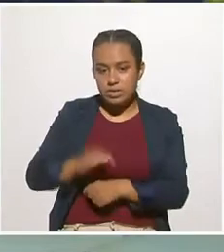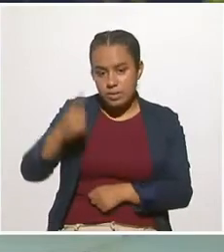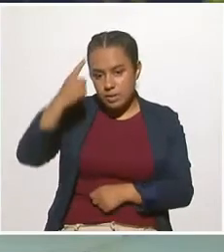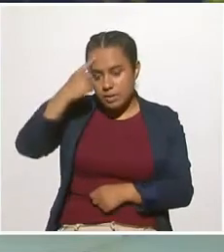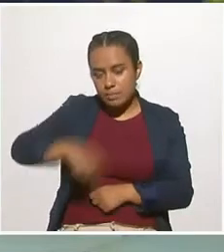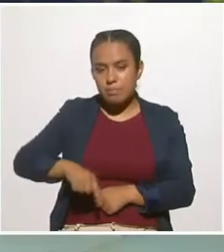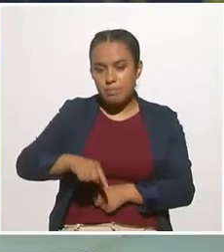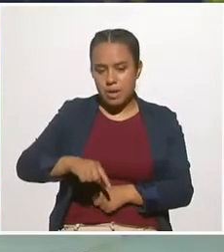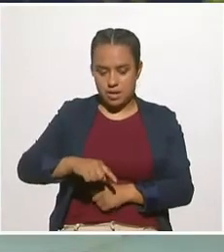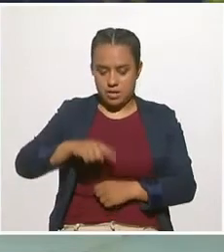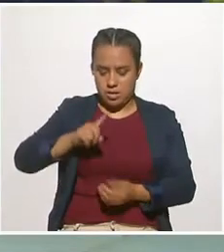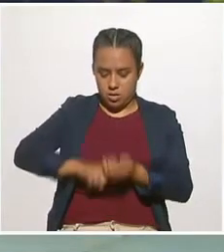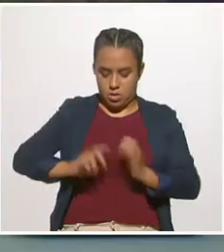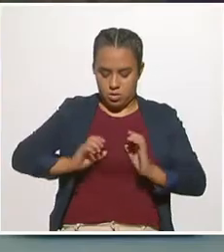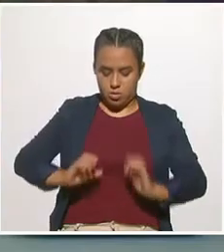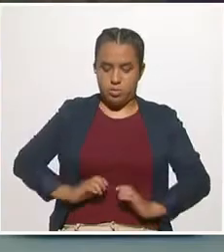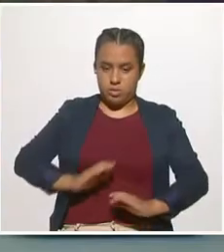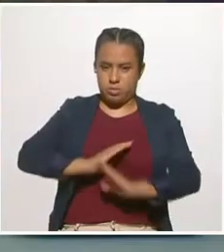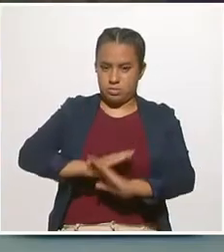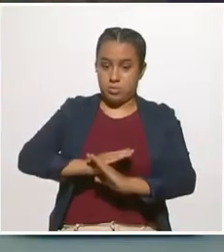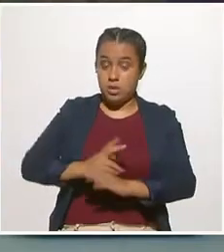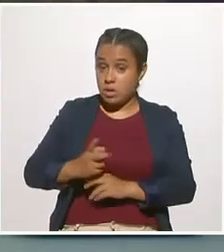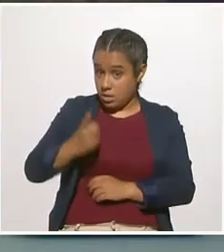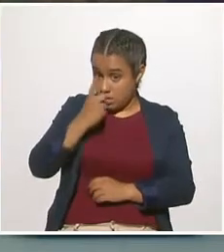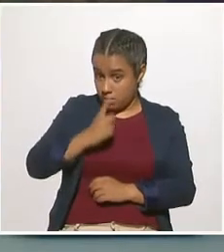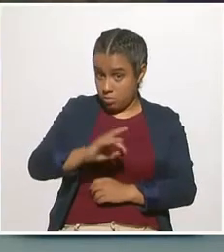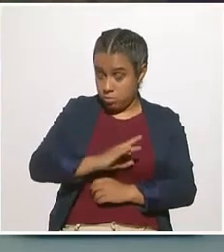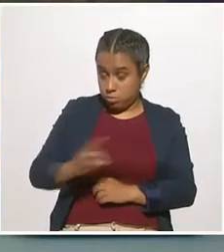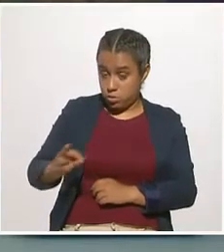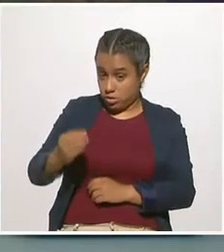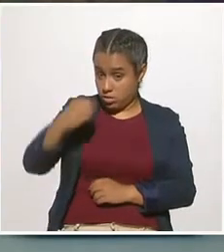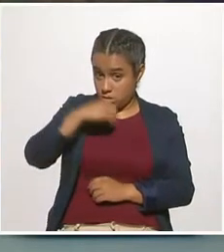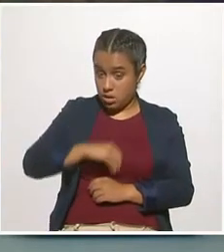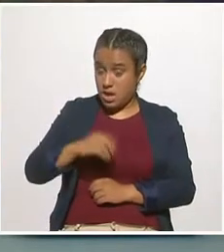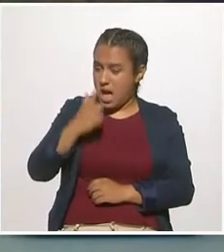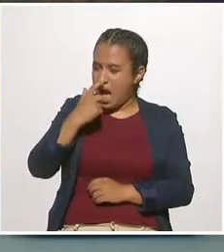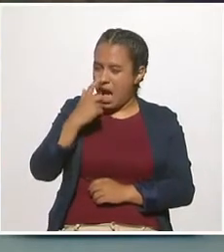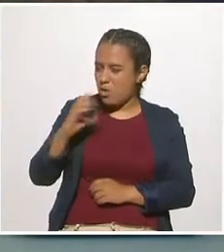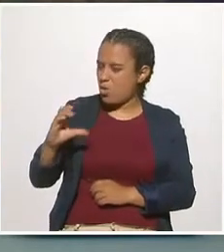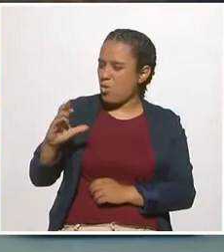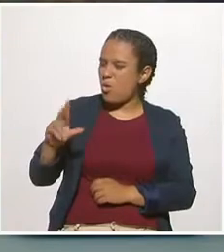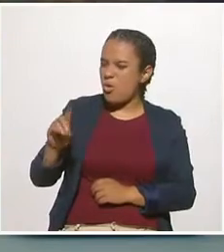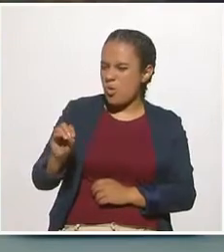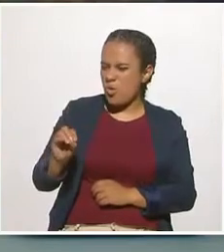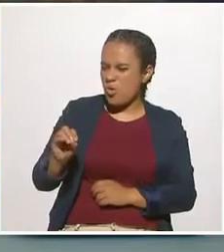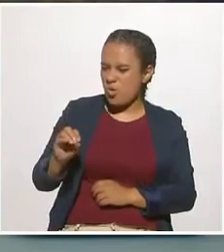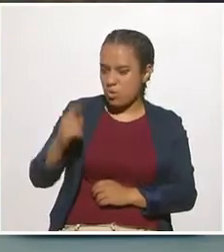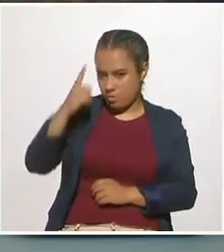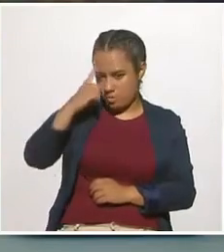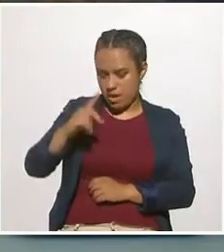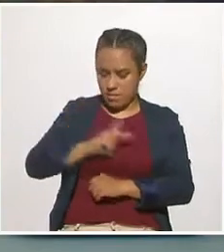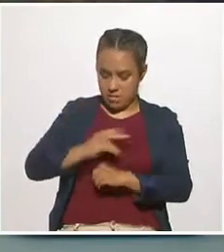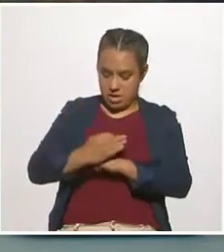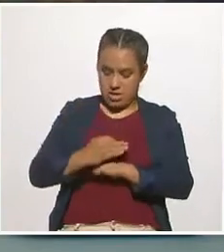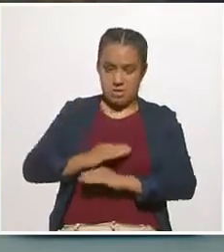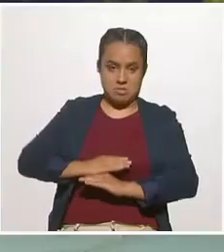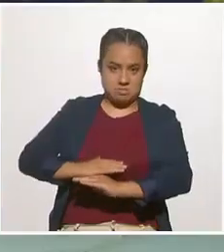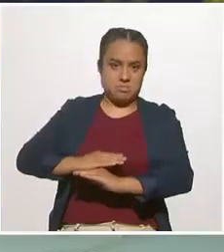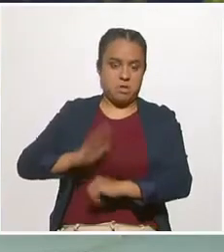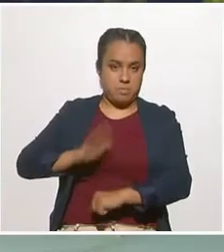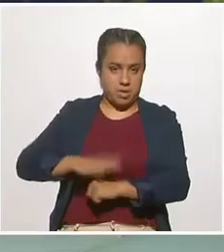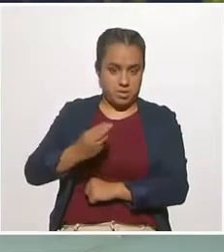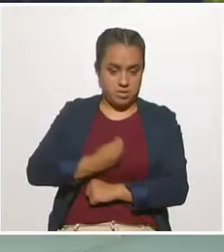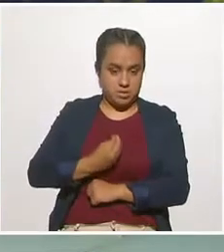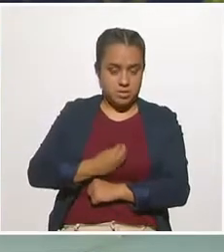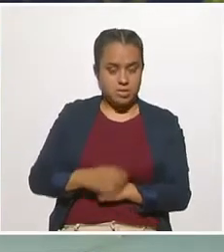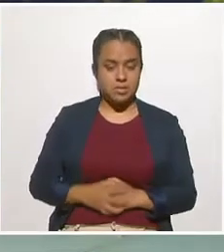inmunológico. ¿Los diabéticos podemos consumir el ajo crudo para aumentar las defensas? Como tal, en cuanto al ajo, no